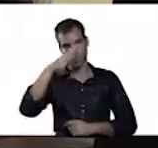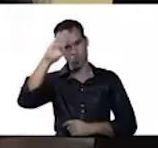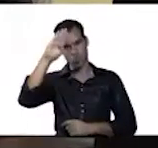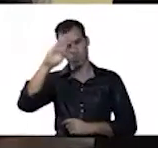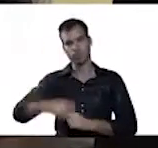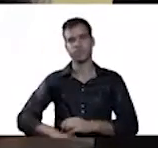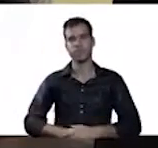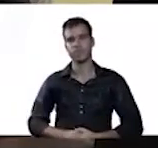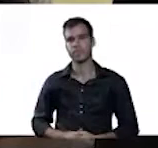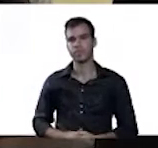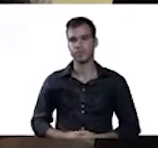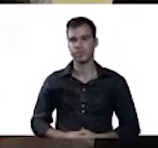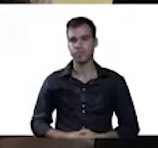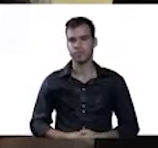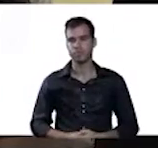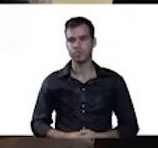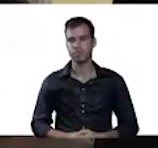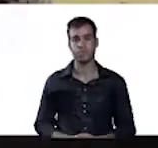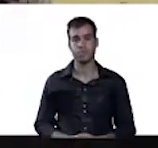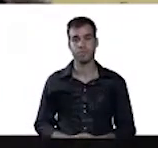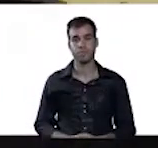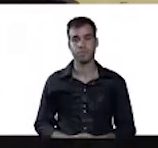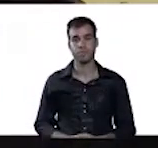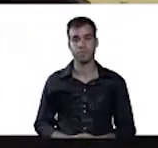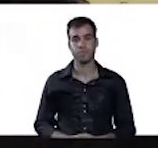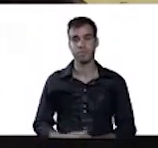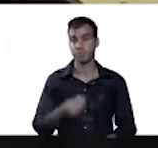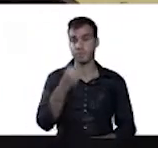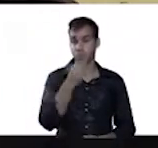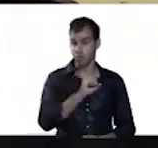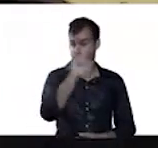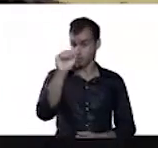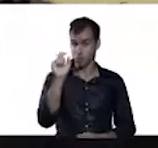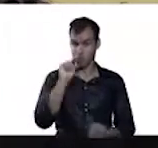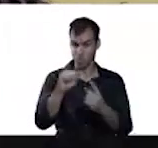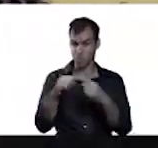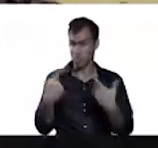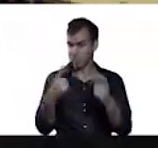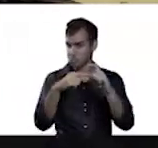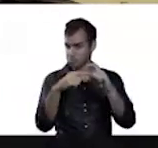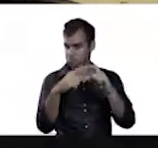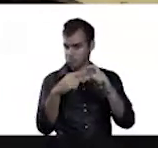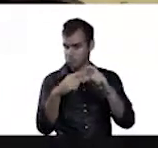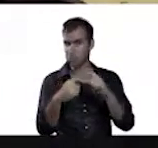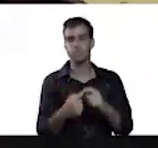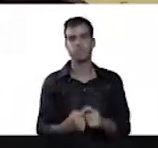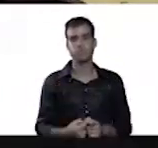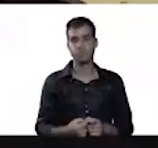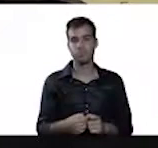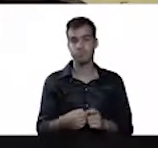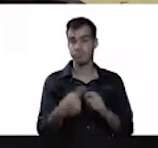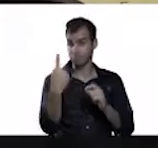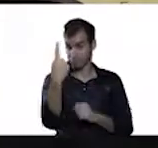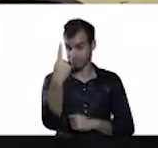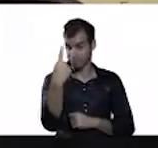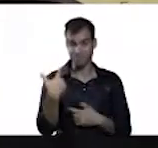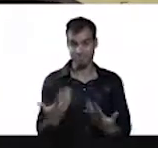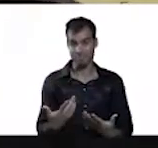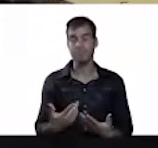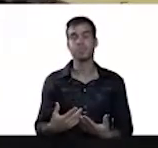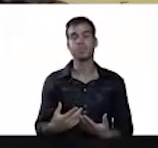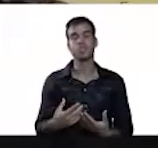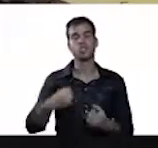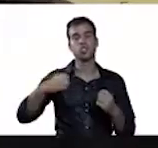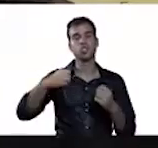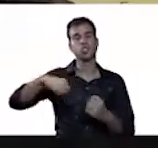de América sobre Cuba. Para cumplimentar este objetivo, se trabajarán los siguientes contenidos.